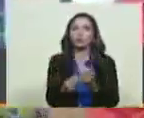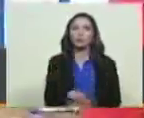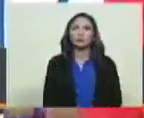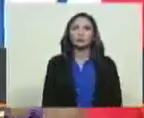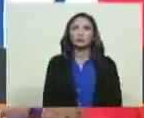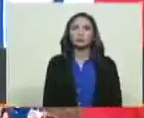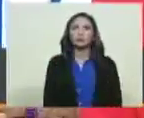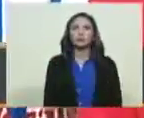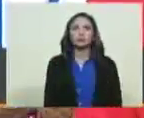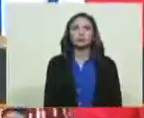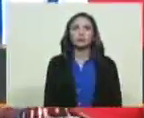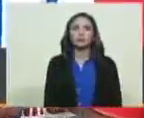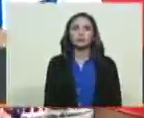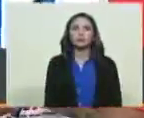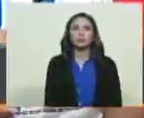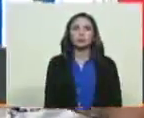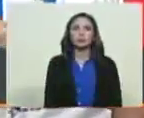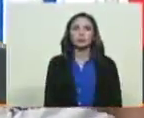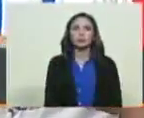es muy importante